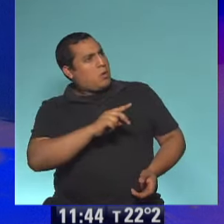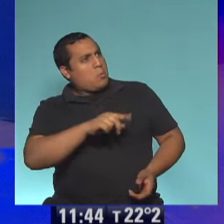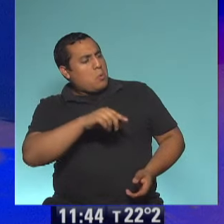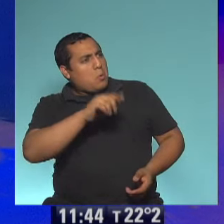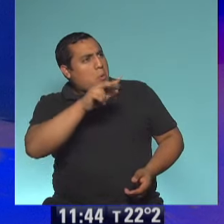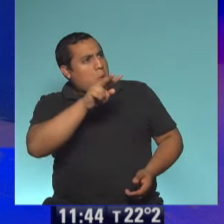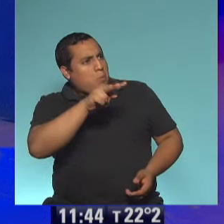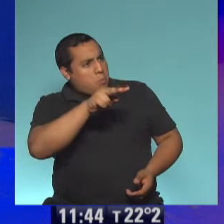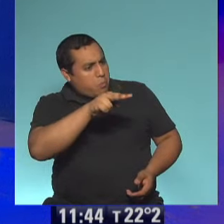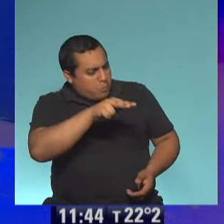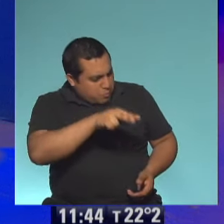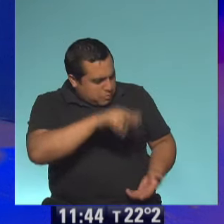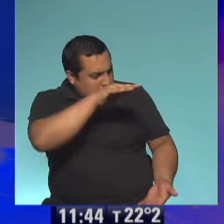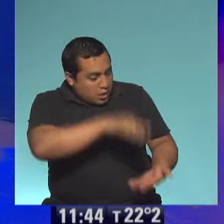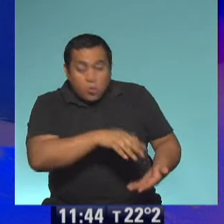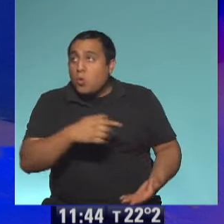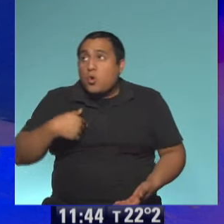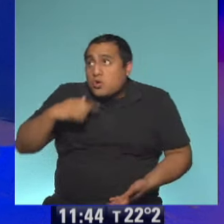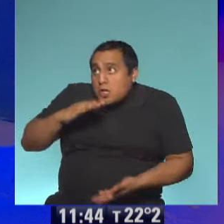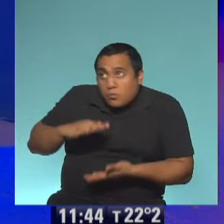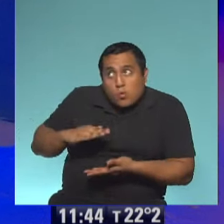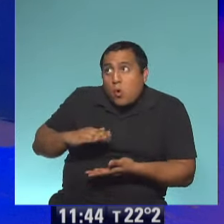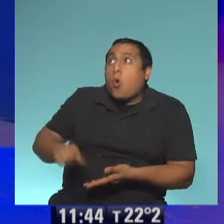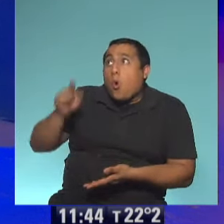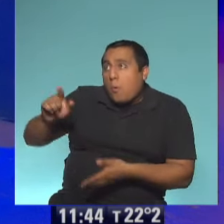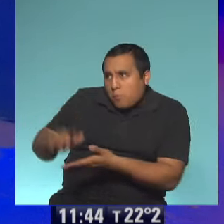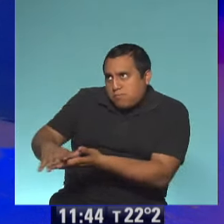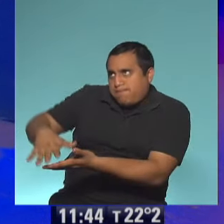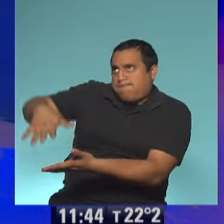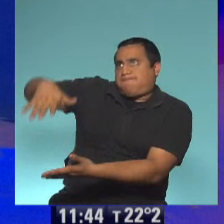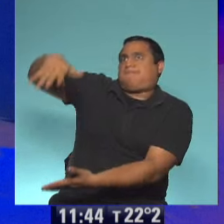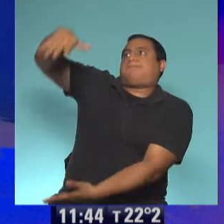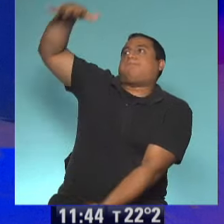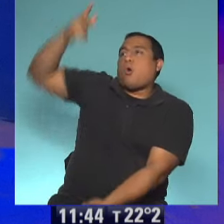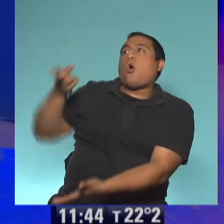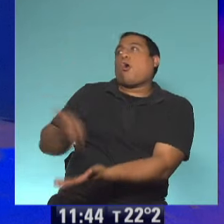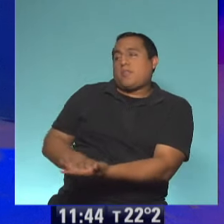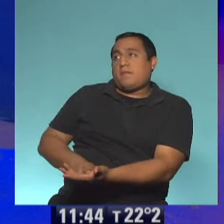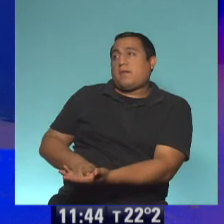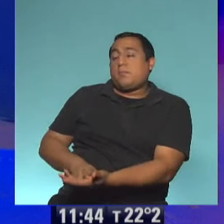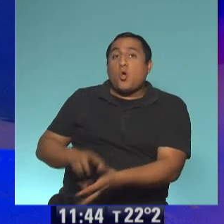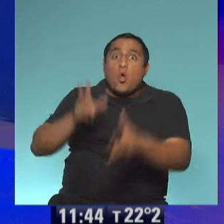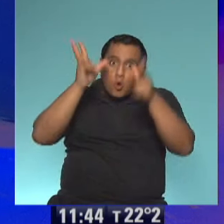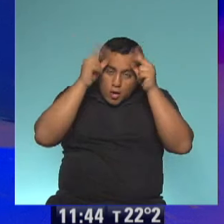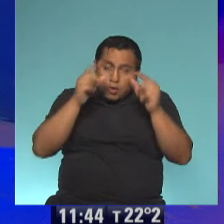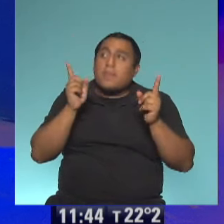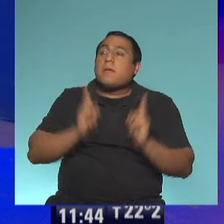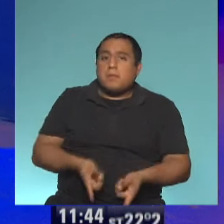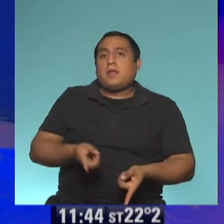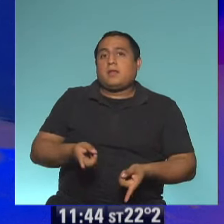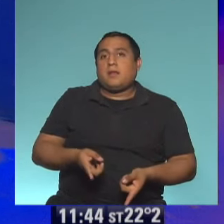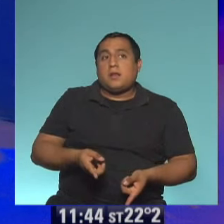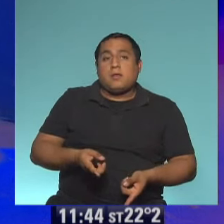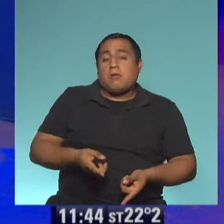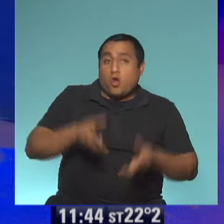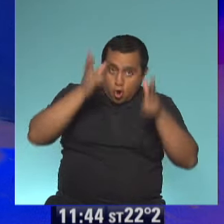pequeño. No soy yo quien se vuelve pequeño. Eres tú que vuelves a crecer de nuevo. Y el conejo también. Yo no pertenezco a este